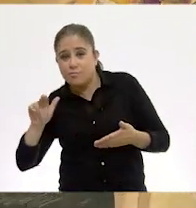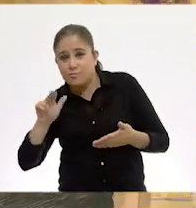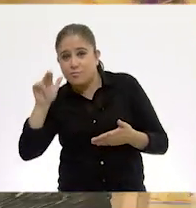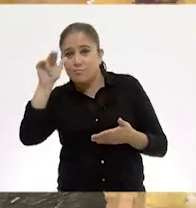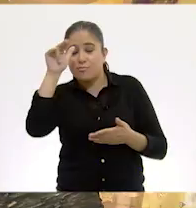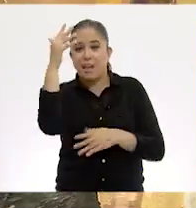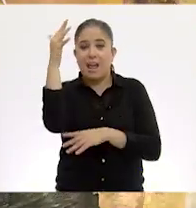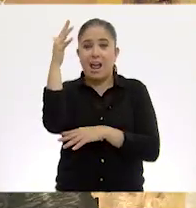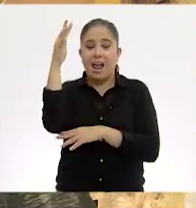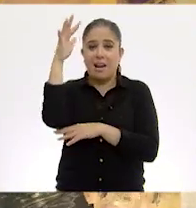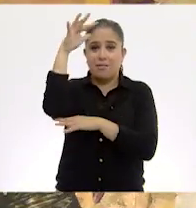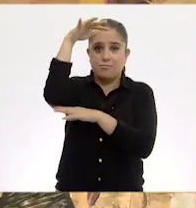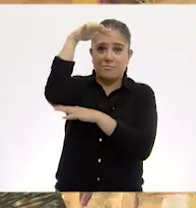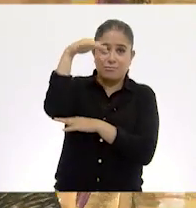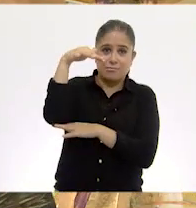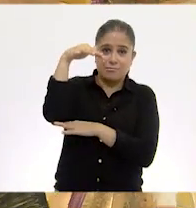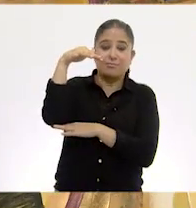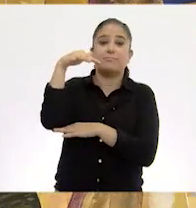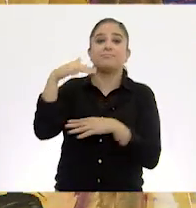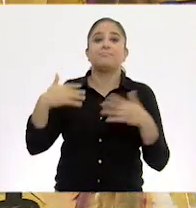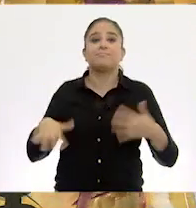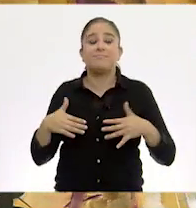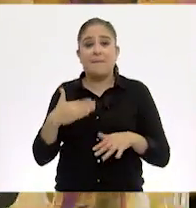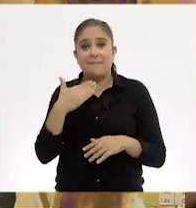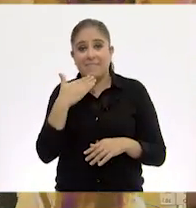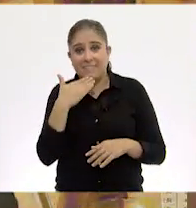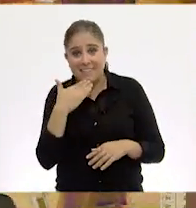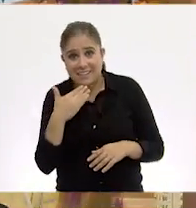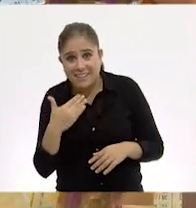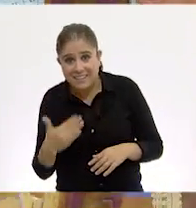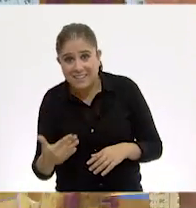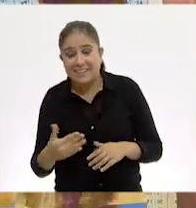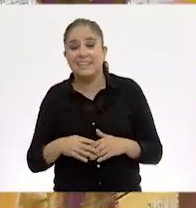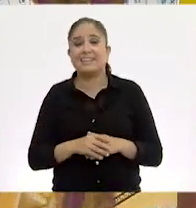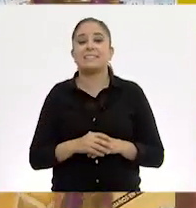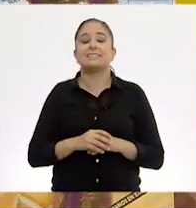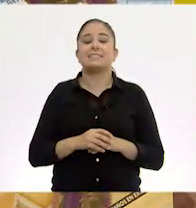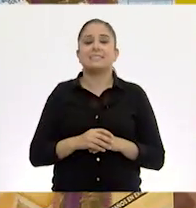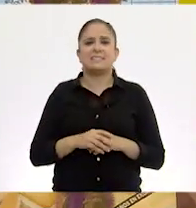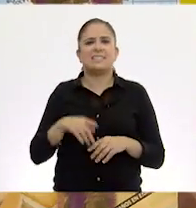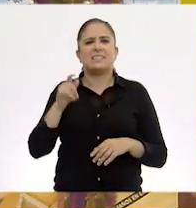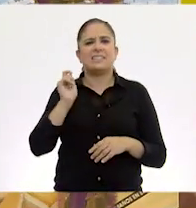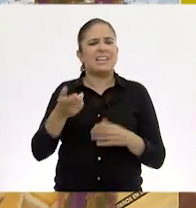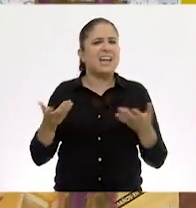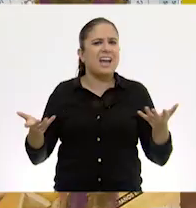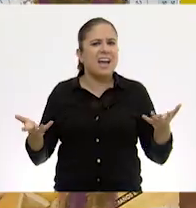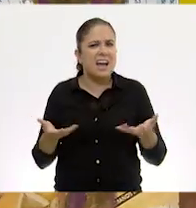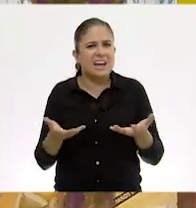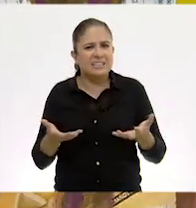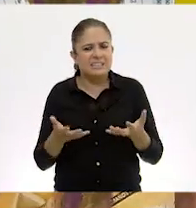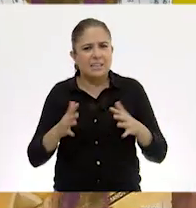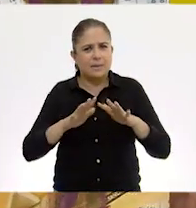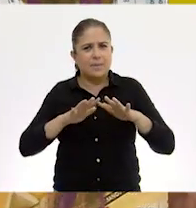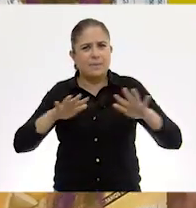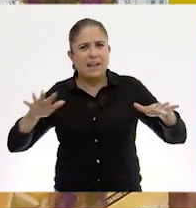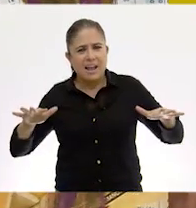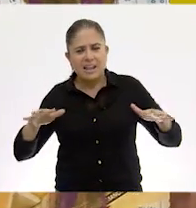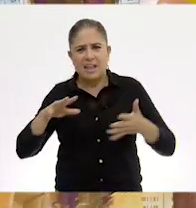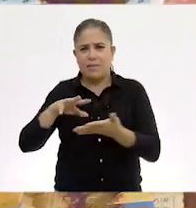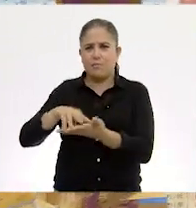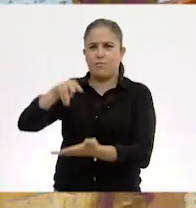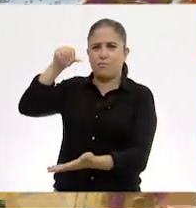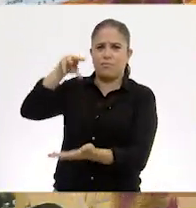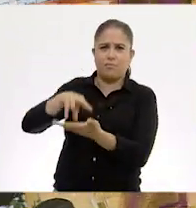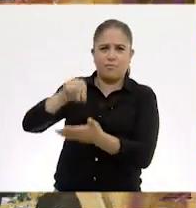Para darle como más detalles. Muy bien. Y también, oye, ¿de qué hiciste la playa, la arena, ¿qué